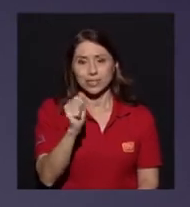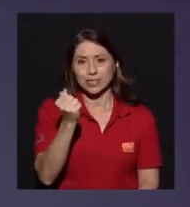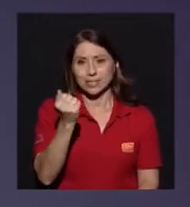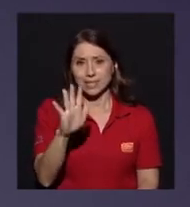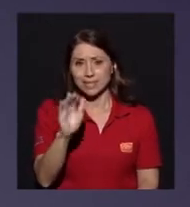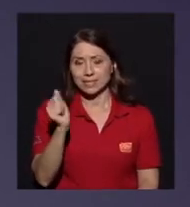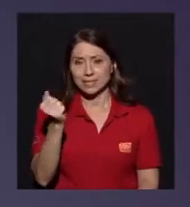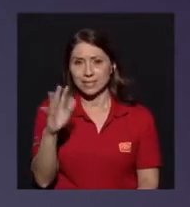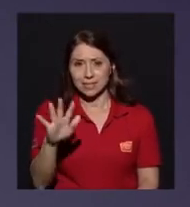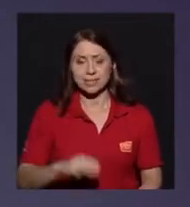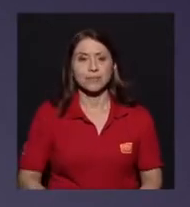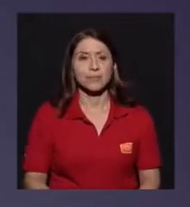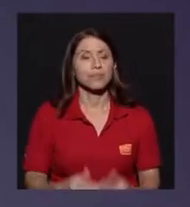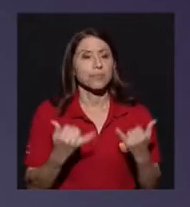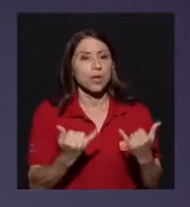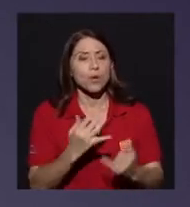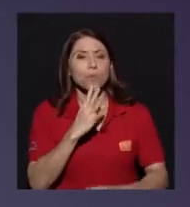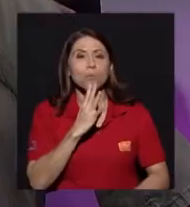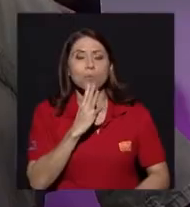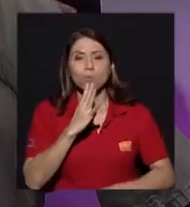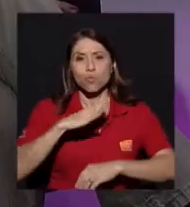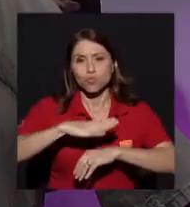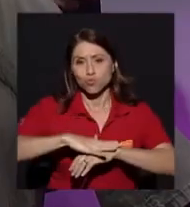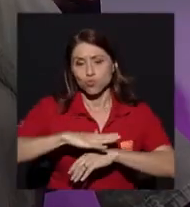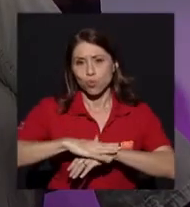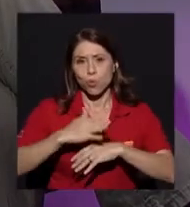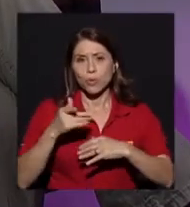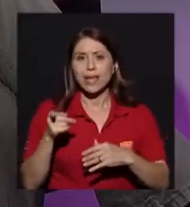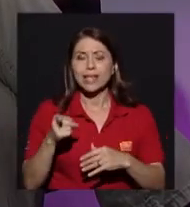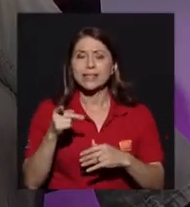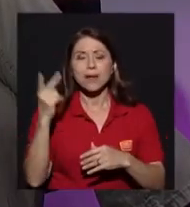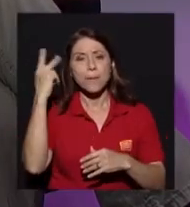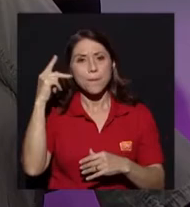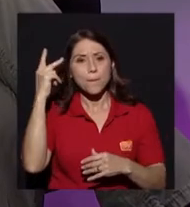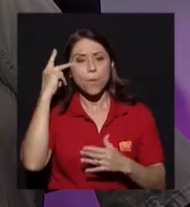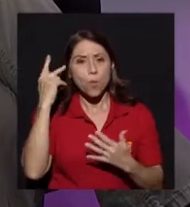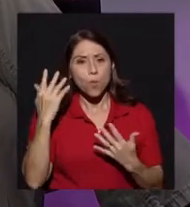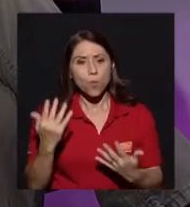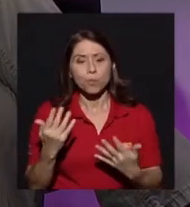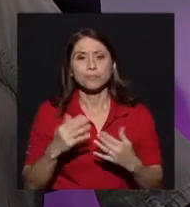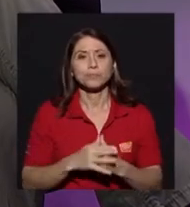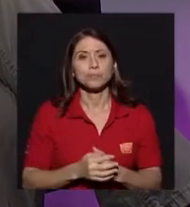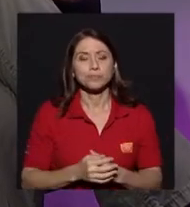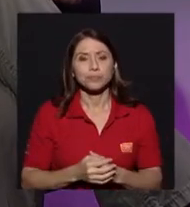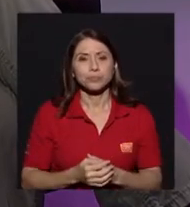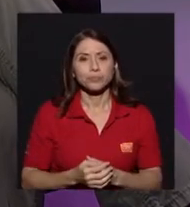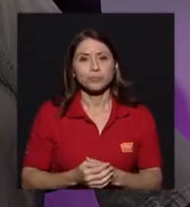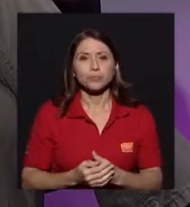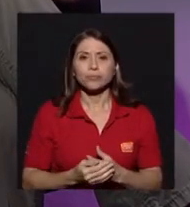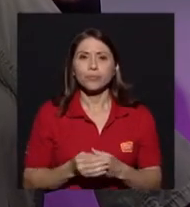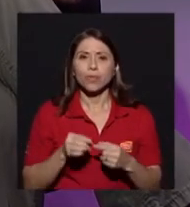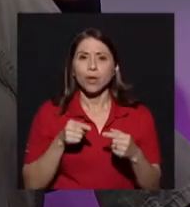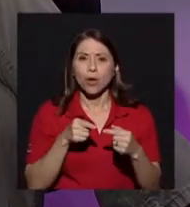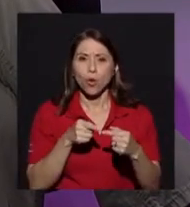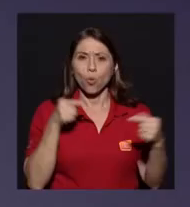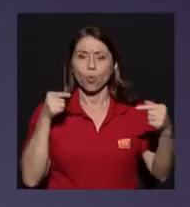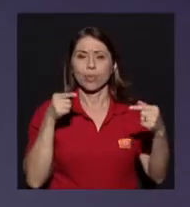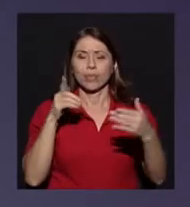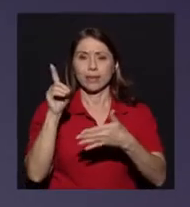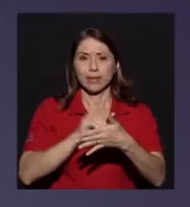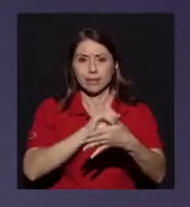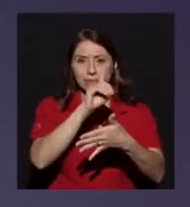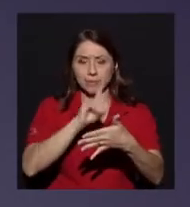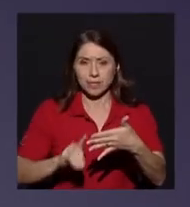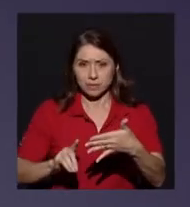y vamos a hablar de esa de esa política contra la discriminación